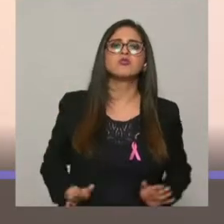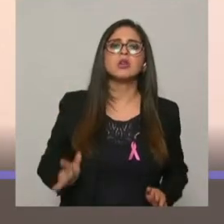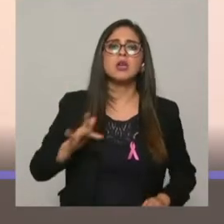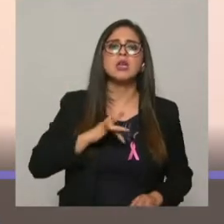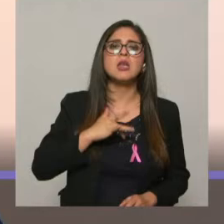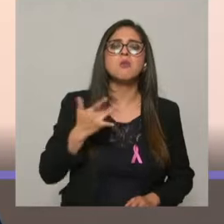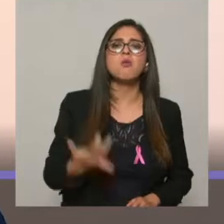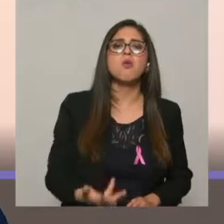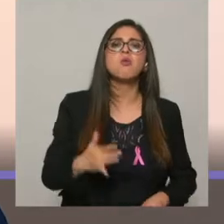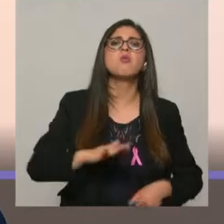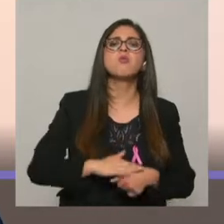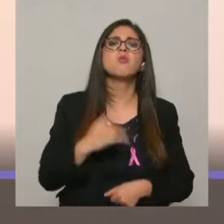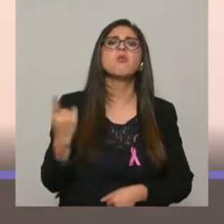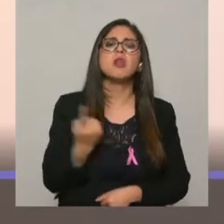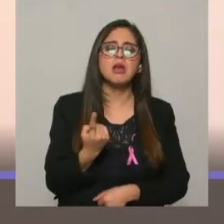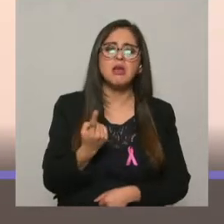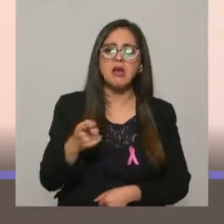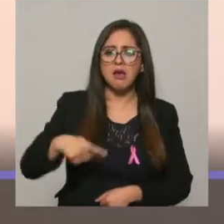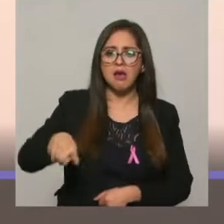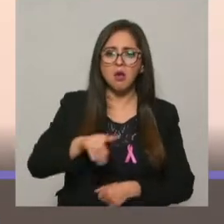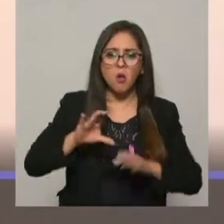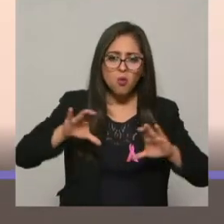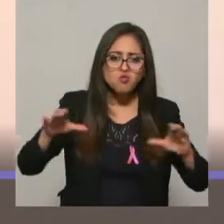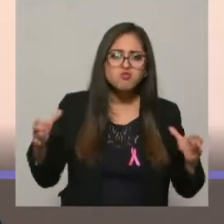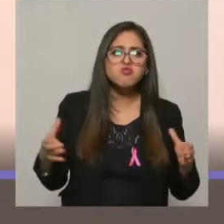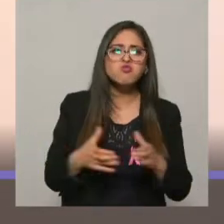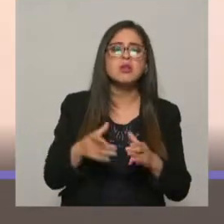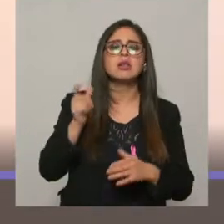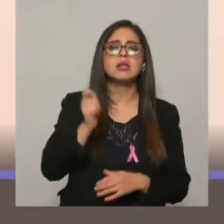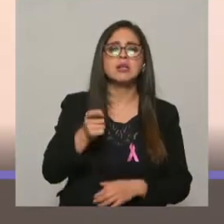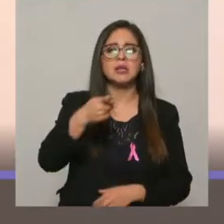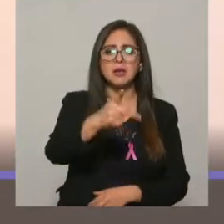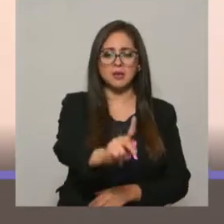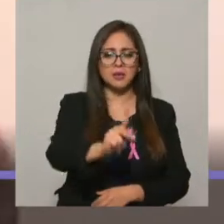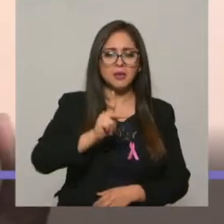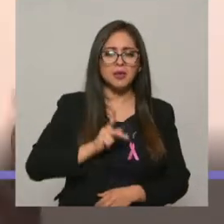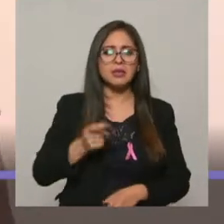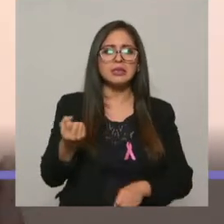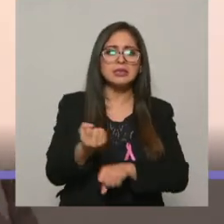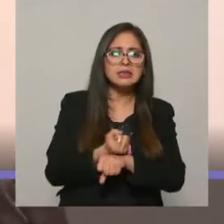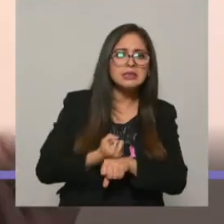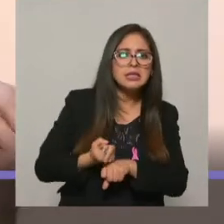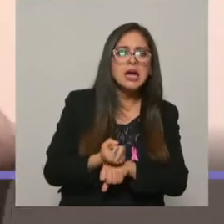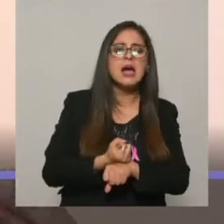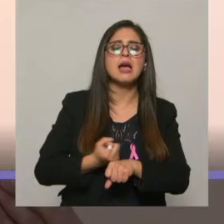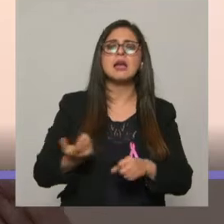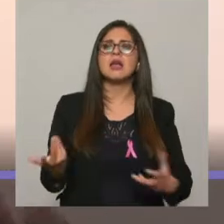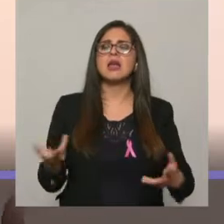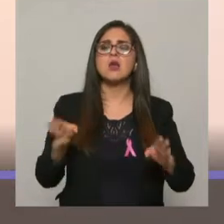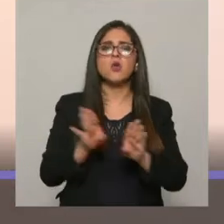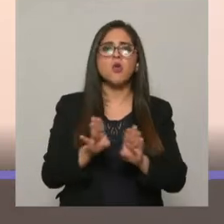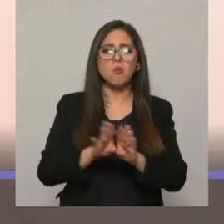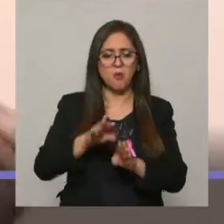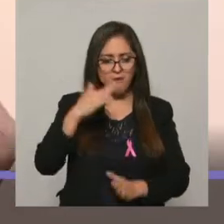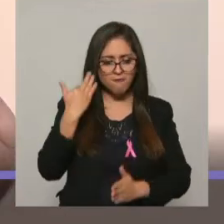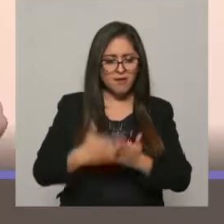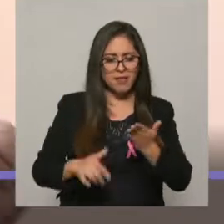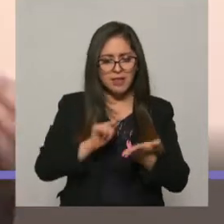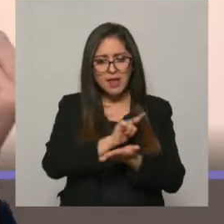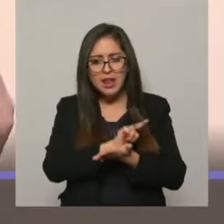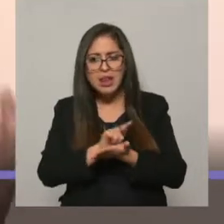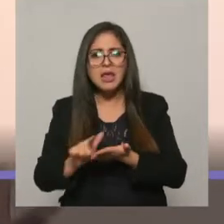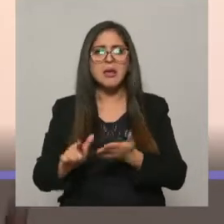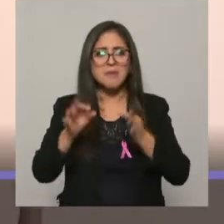soy parte de una sangre como la de él, de una sangre no pura para ella, ¿no? No soy